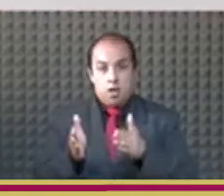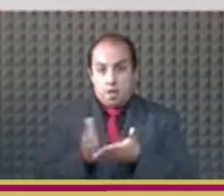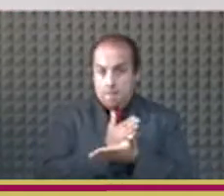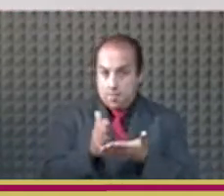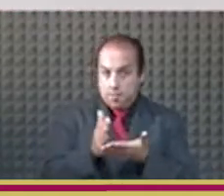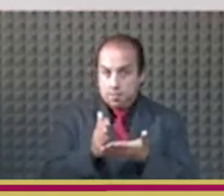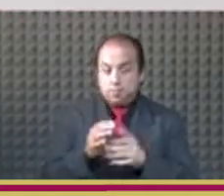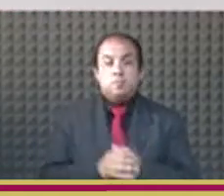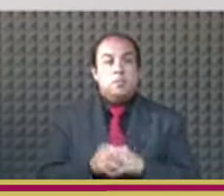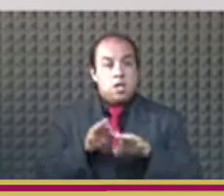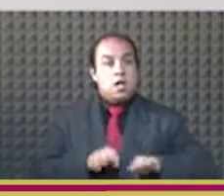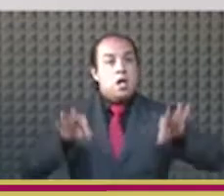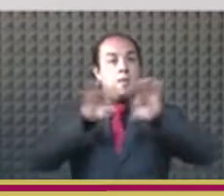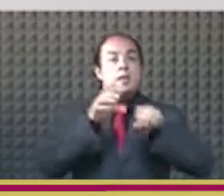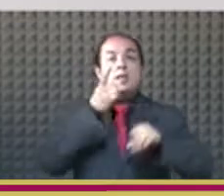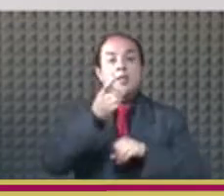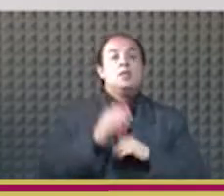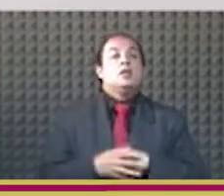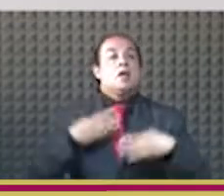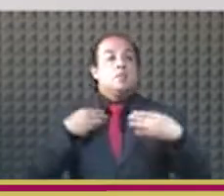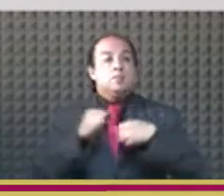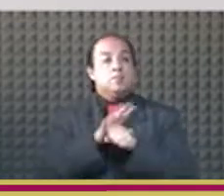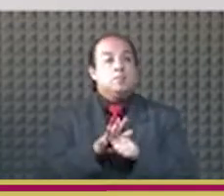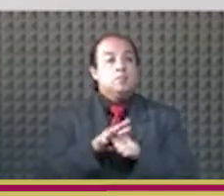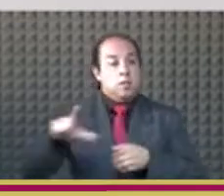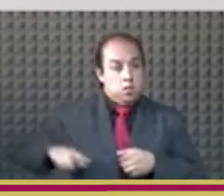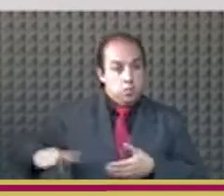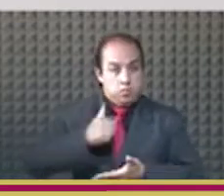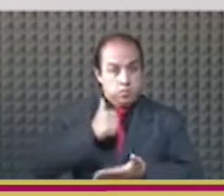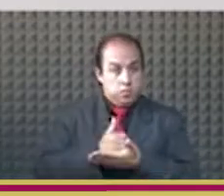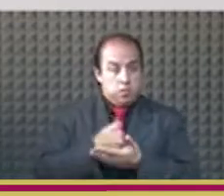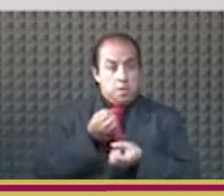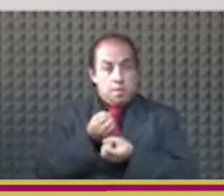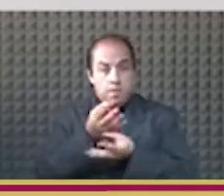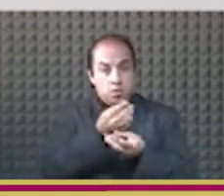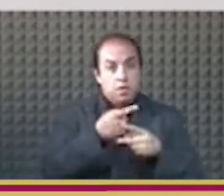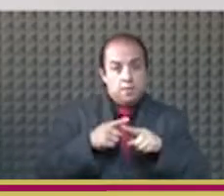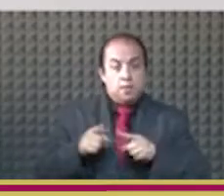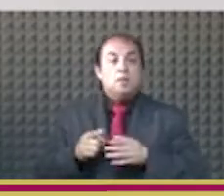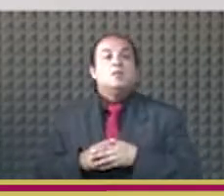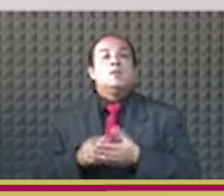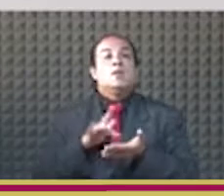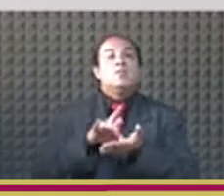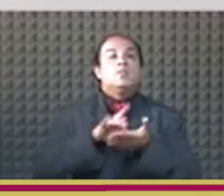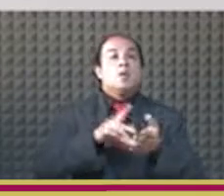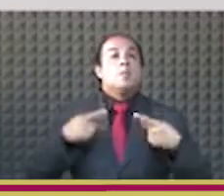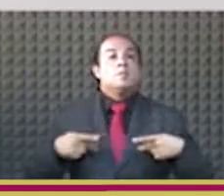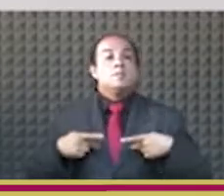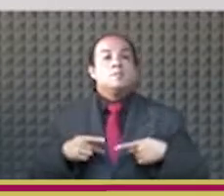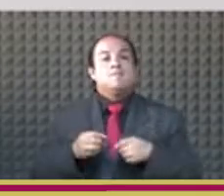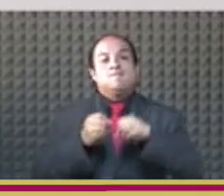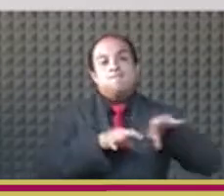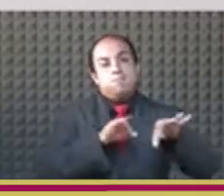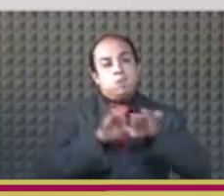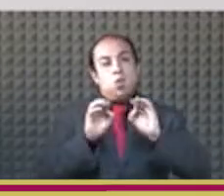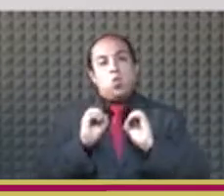dejar de mencionar que en esta pandemia el gobierno de la ciudad brindó diversos apoyos para las personas que perdieron su empleo o que